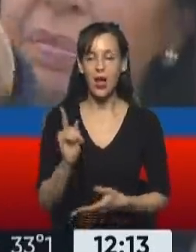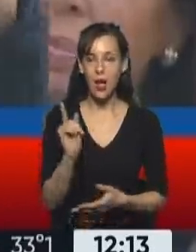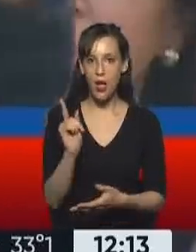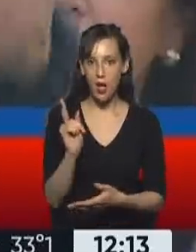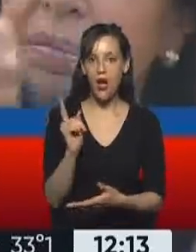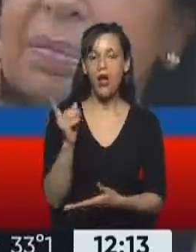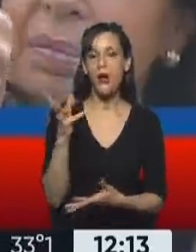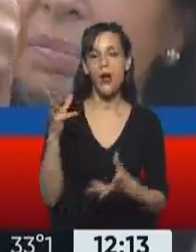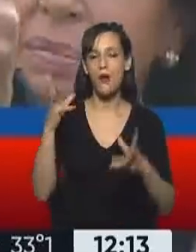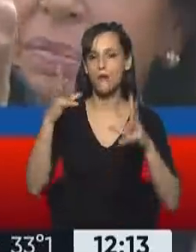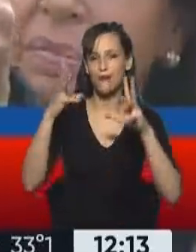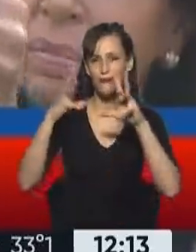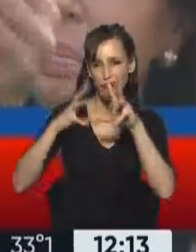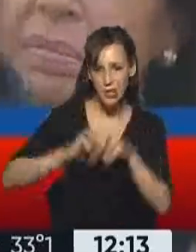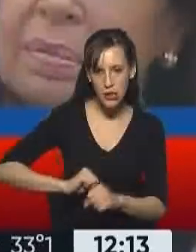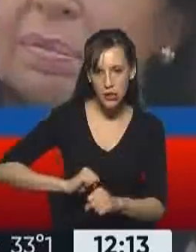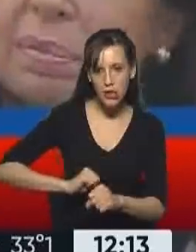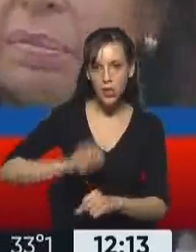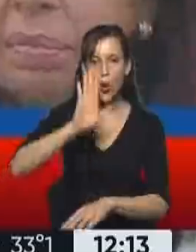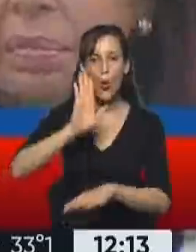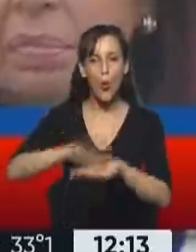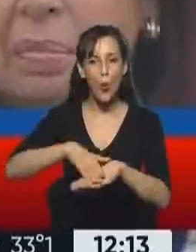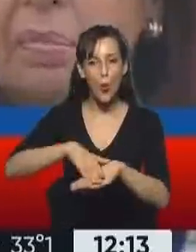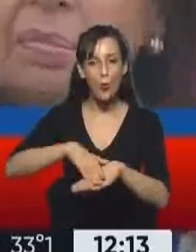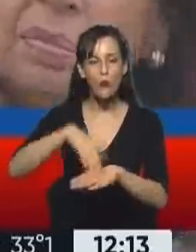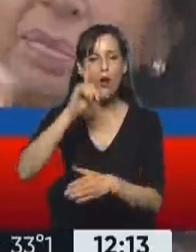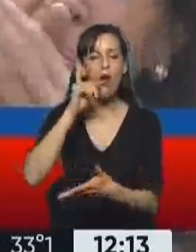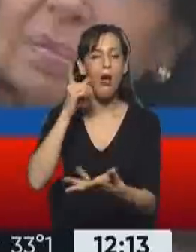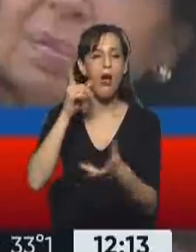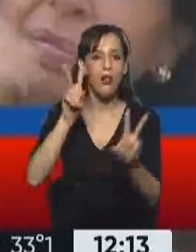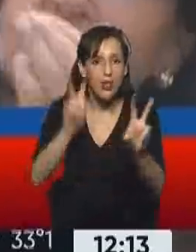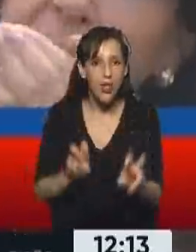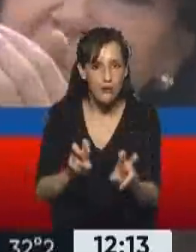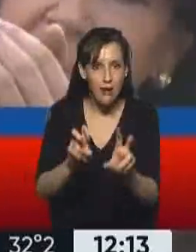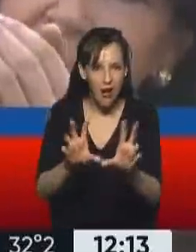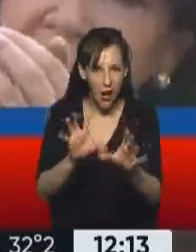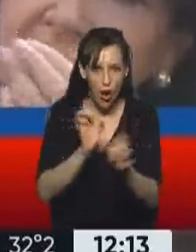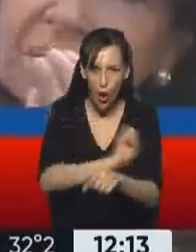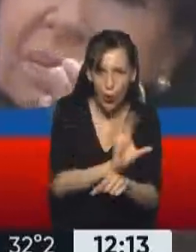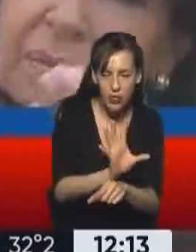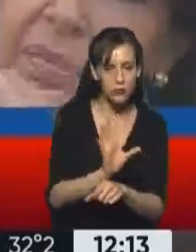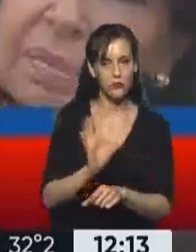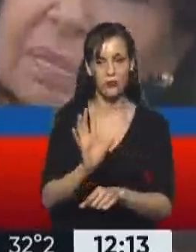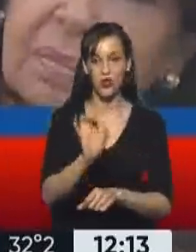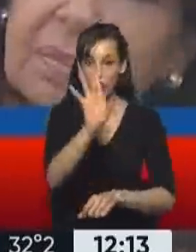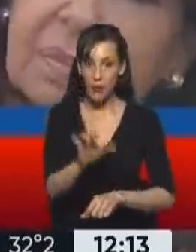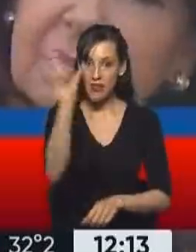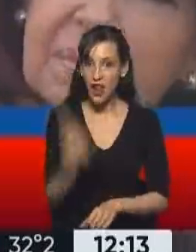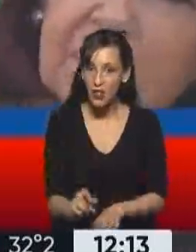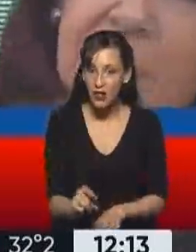propios consecuencias de las medidas de cuidado. El mundo, el propio